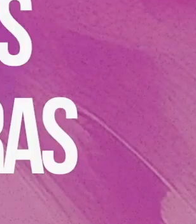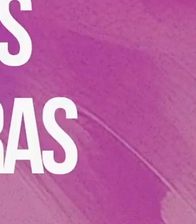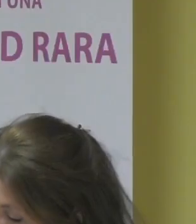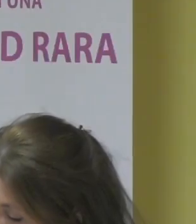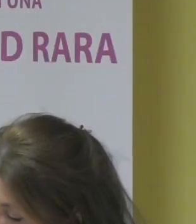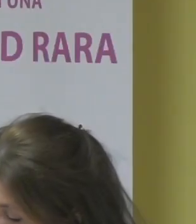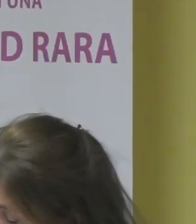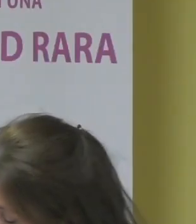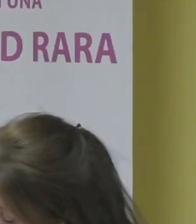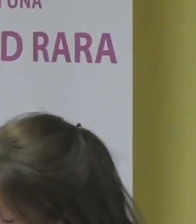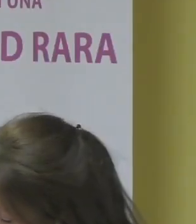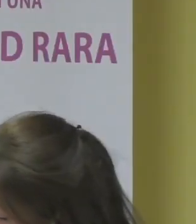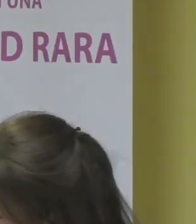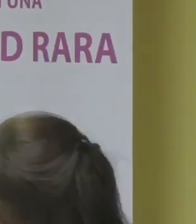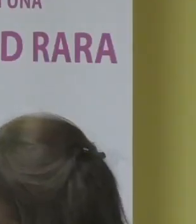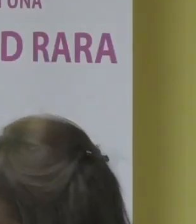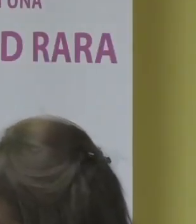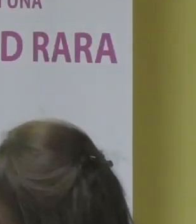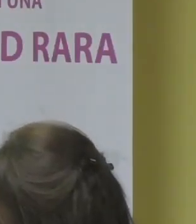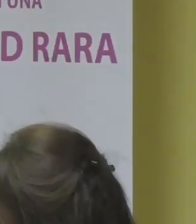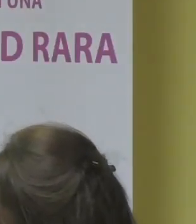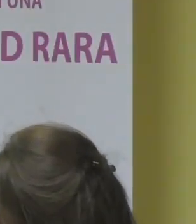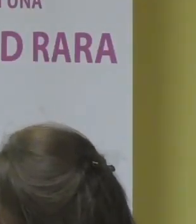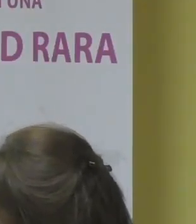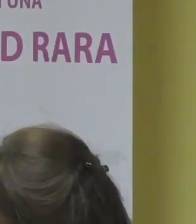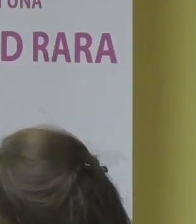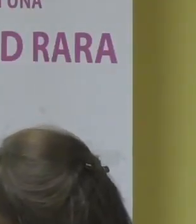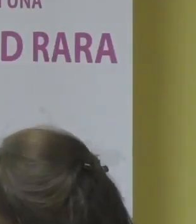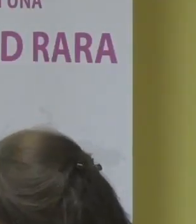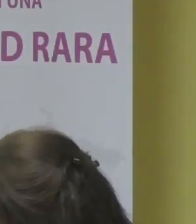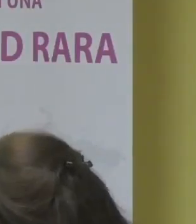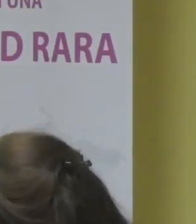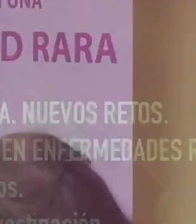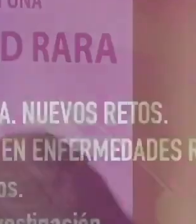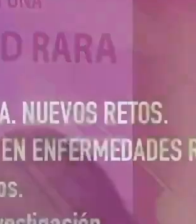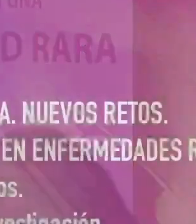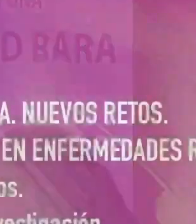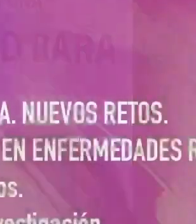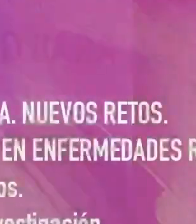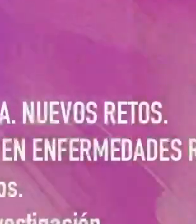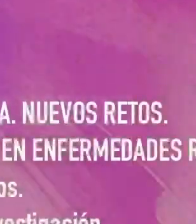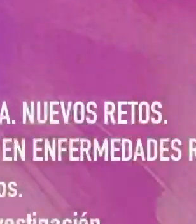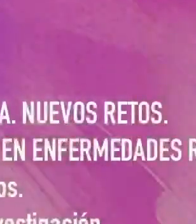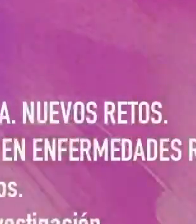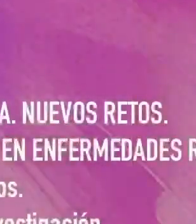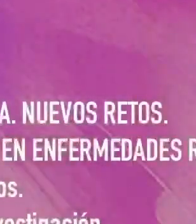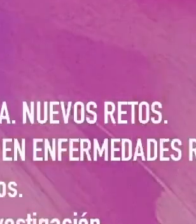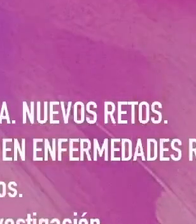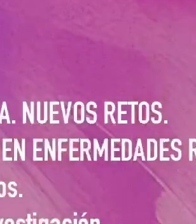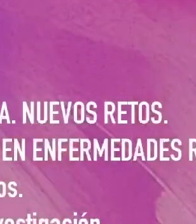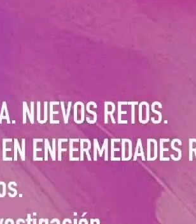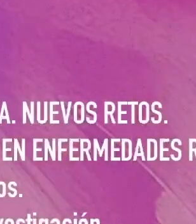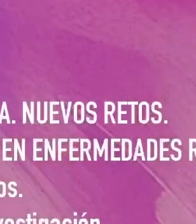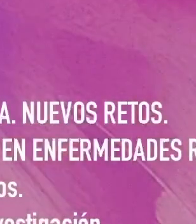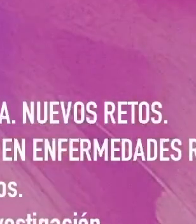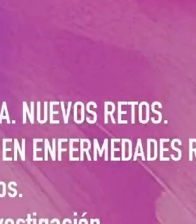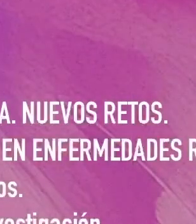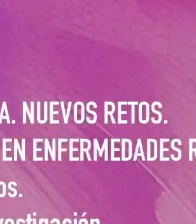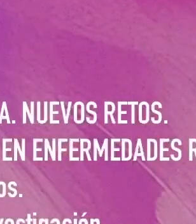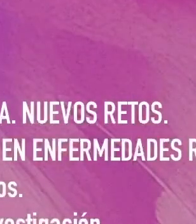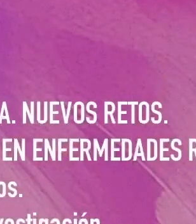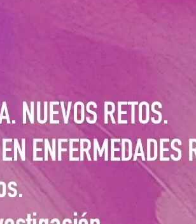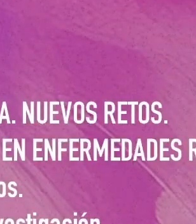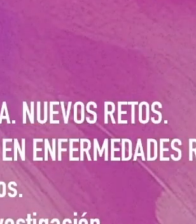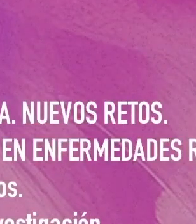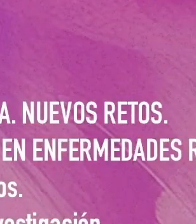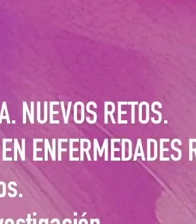La doctora Gloria Garrabó lidera un grupo de investigación. Nos vas a hablar de la investigación